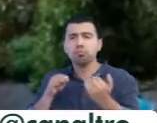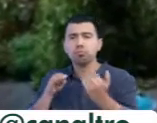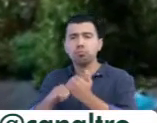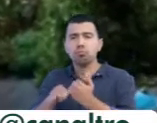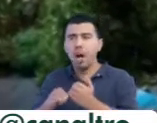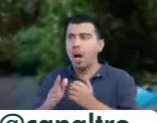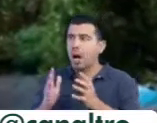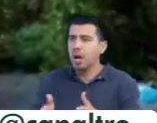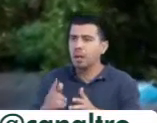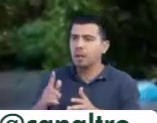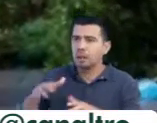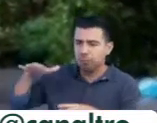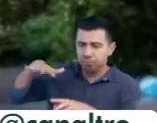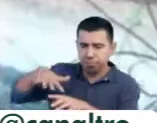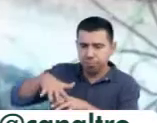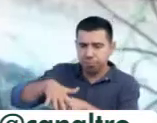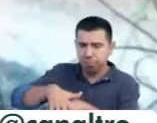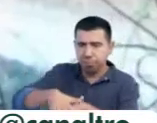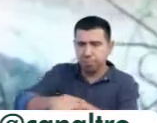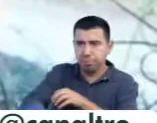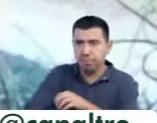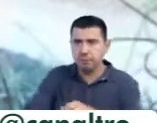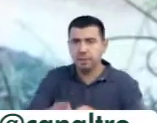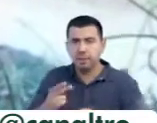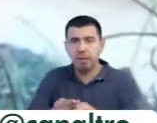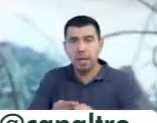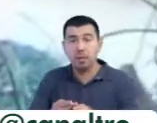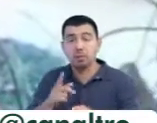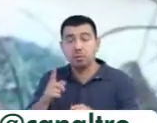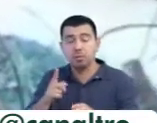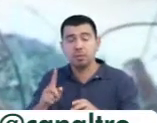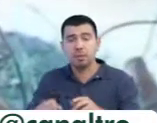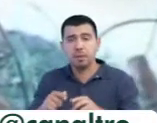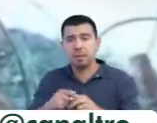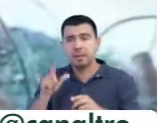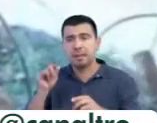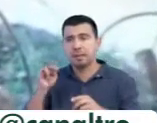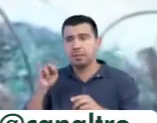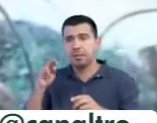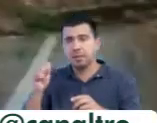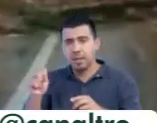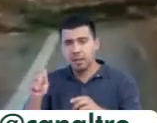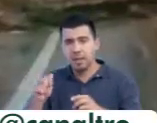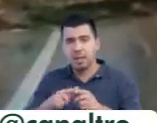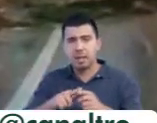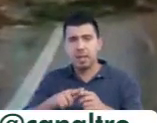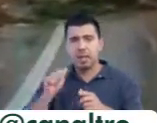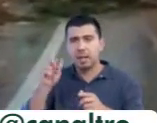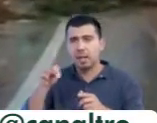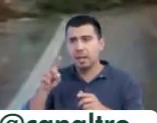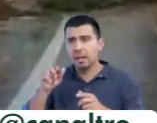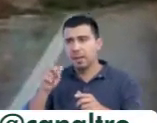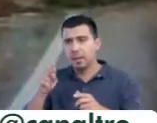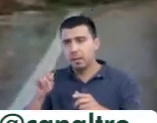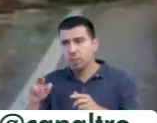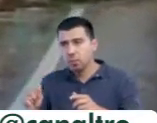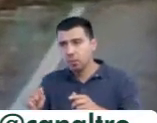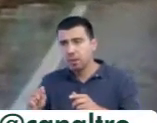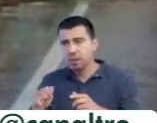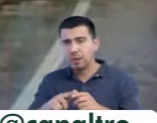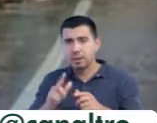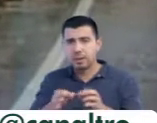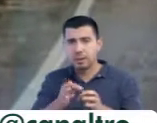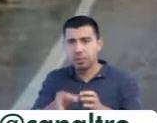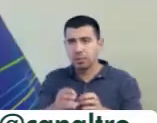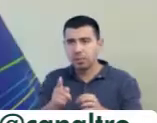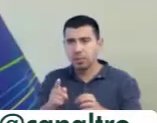autoridades también reportan restricciones en los ejes viales que comunican a Cimitarra con Landázuri, Bucaramanga con Matanza y Landázuri con Vélez.